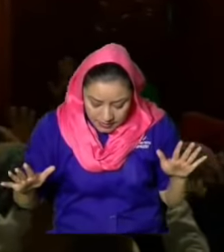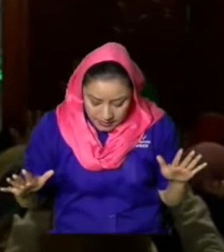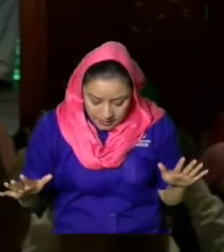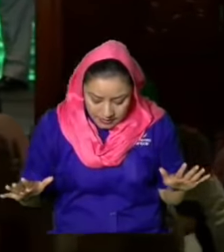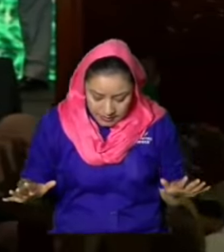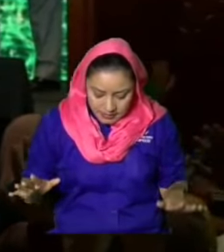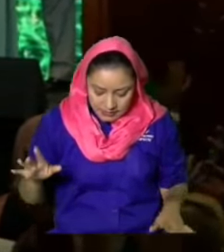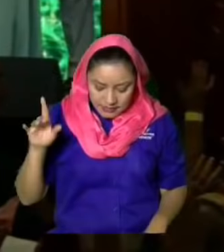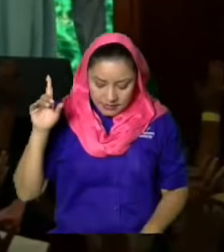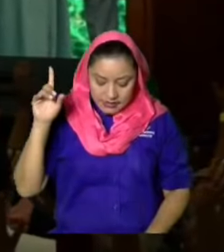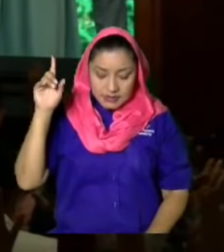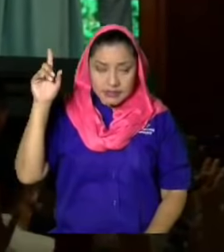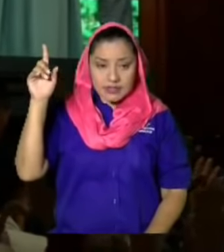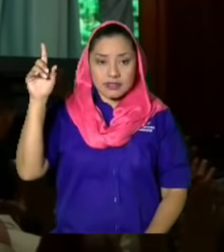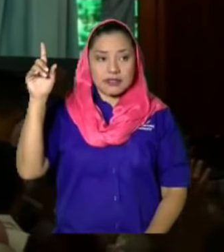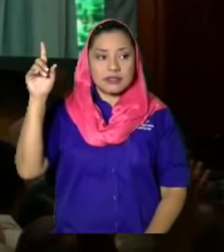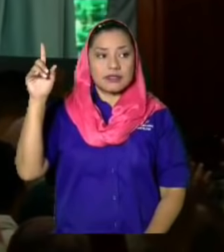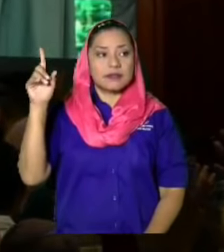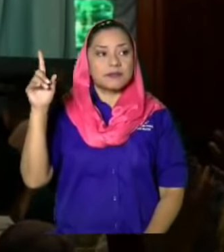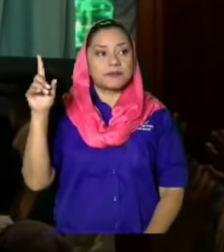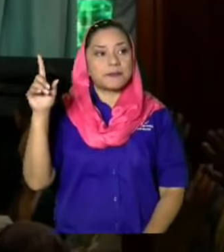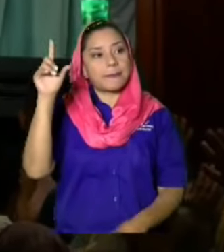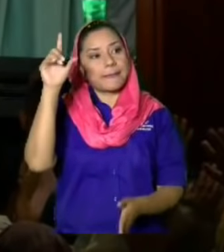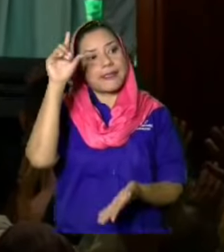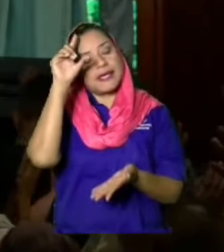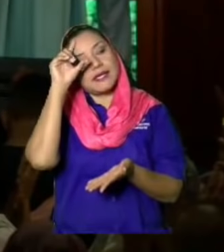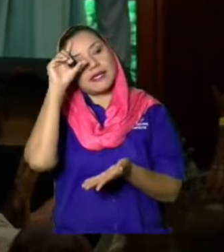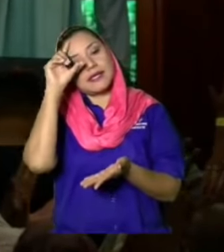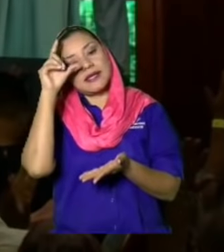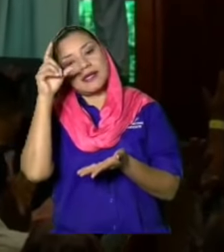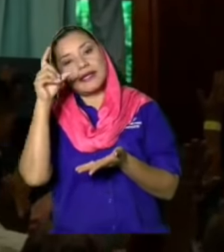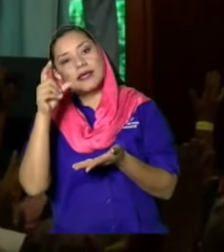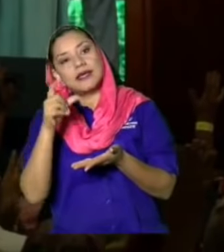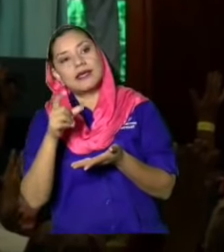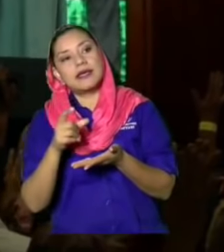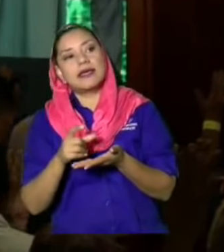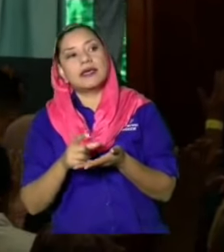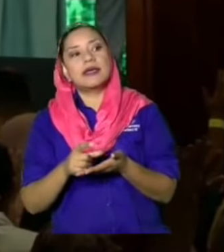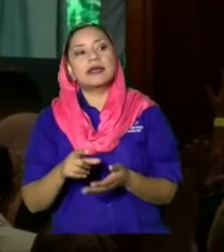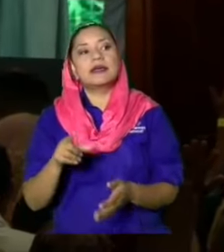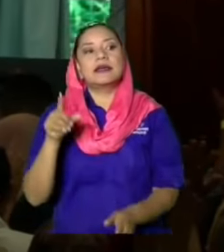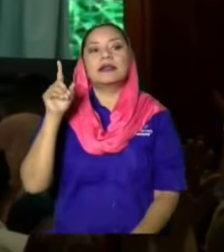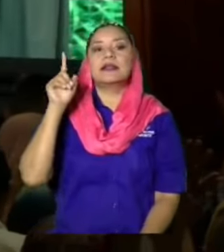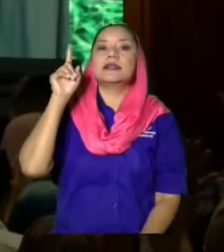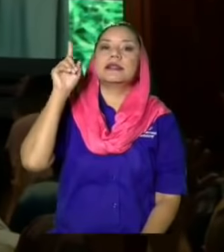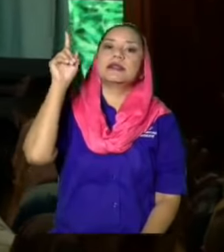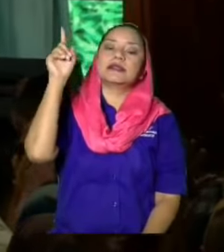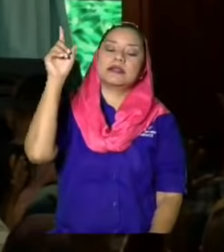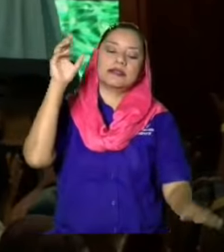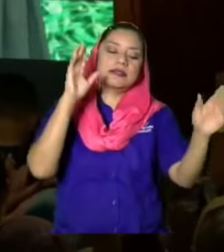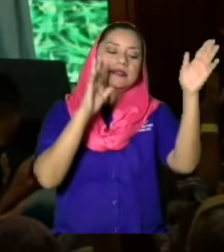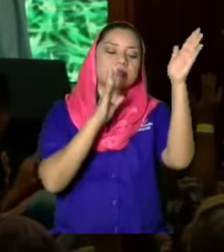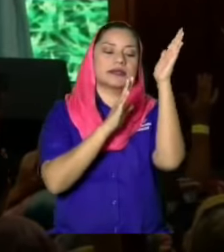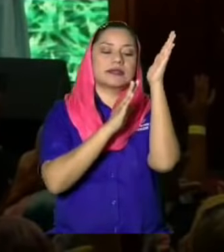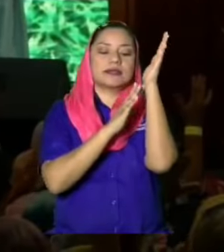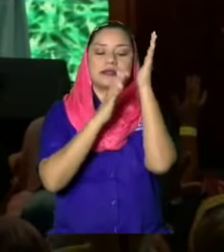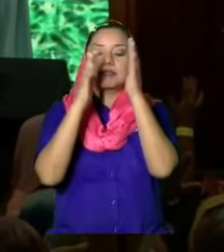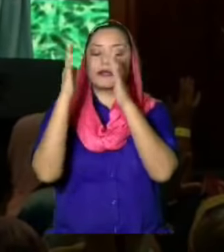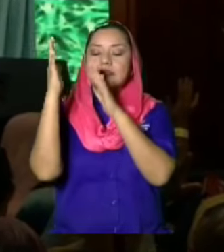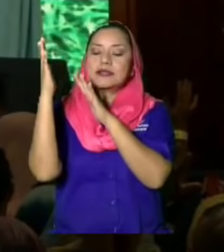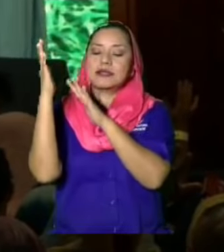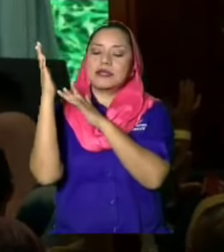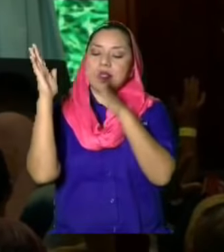orar. Porque estás madurando. Estás madurando. Estás madurando. Te van a levantar la